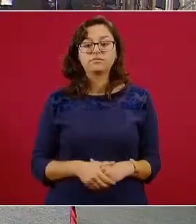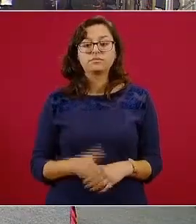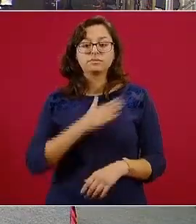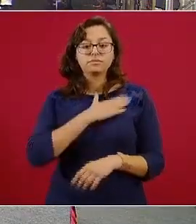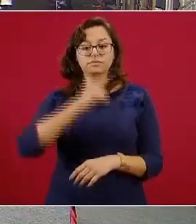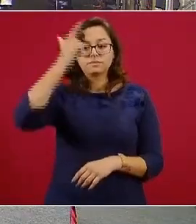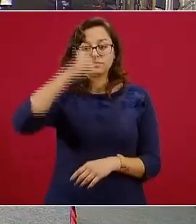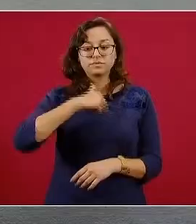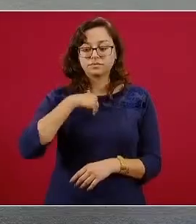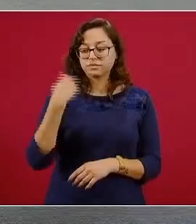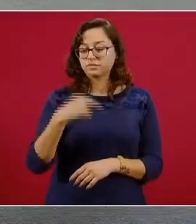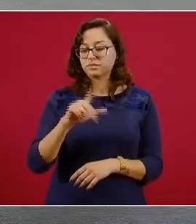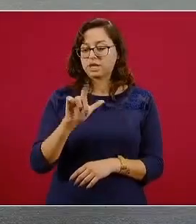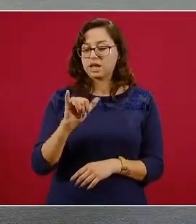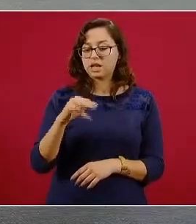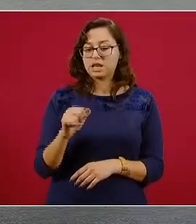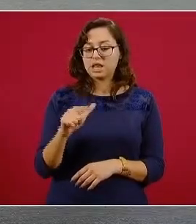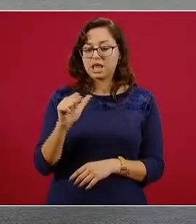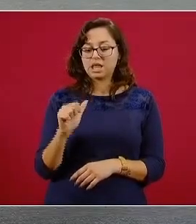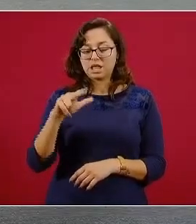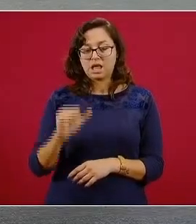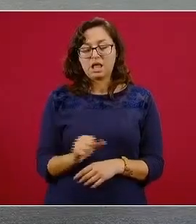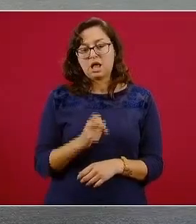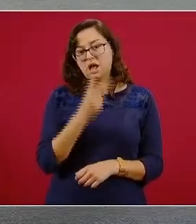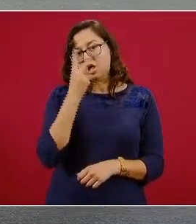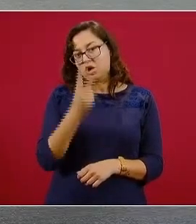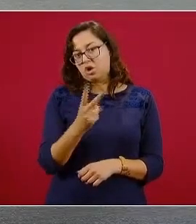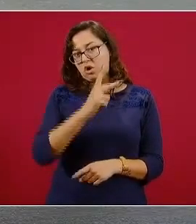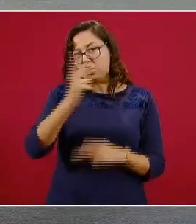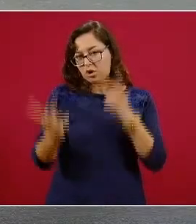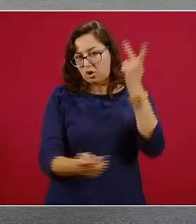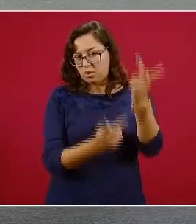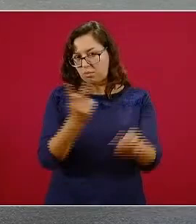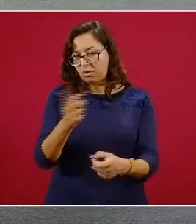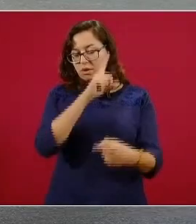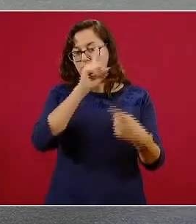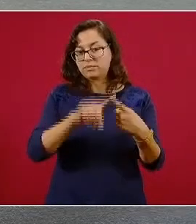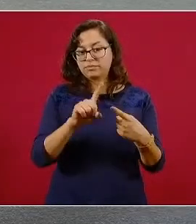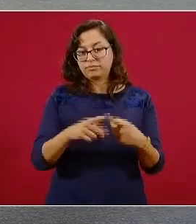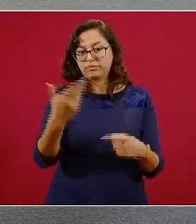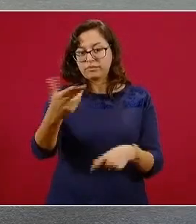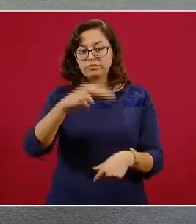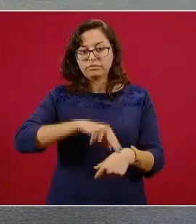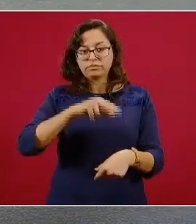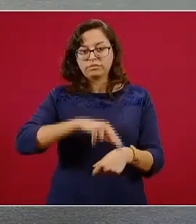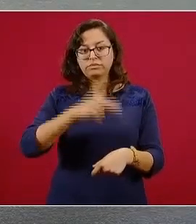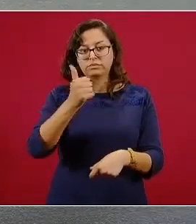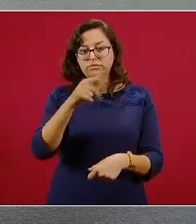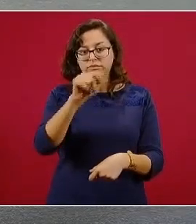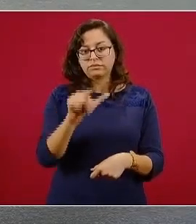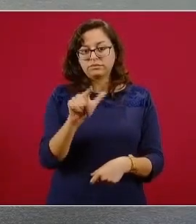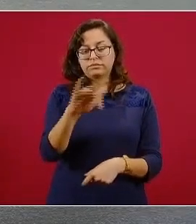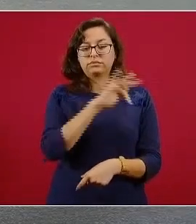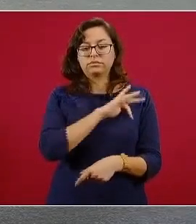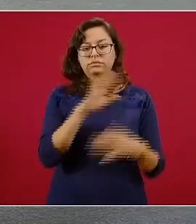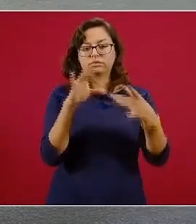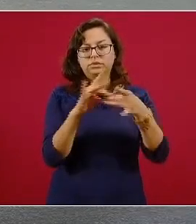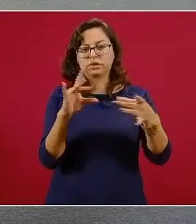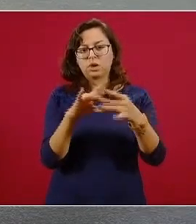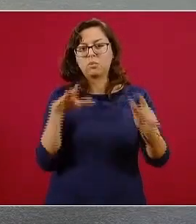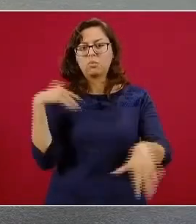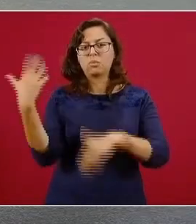Noble, de Pulso Saludable. Tengo dos preguntas. La primera, doctor Gatell, no sé si nos pudiera ayudar, por favor, a platicarnos cómo va a ser el